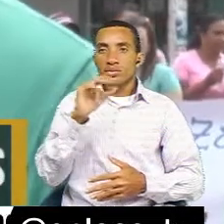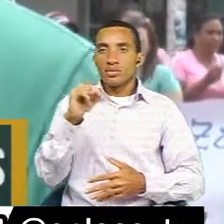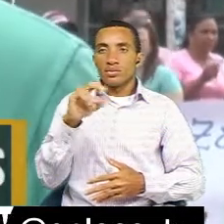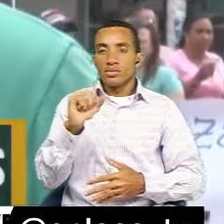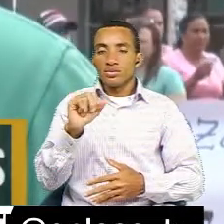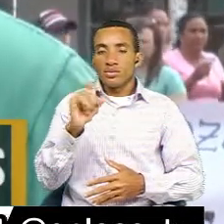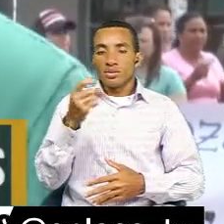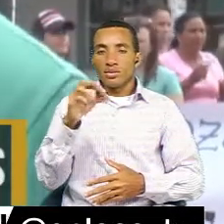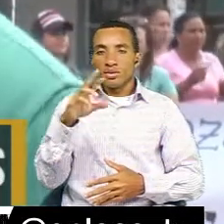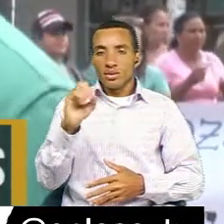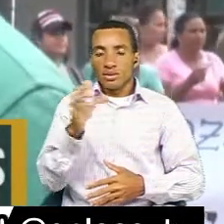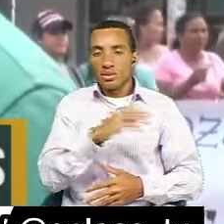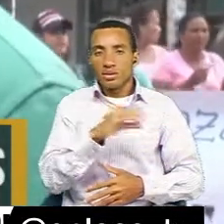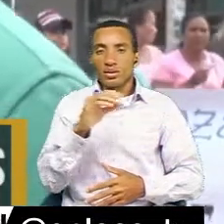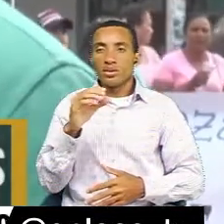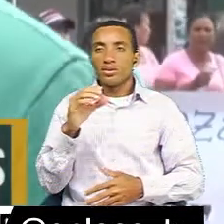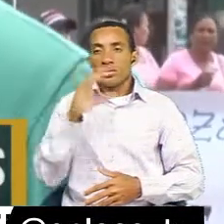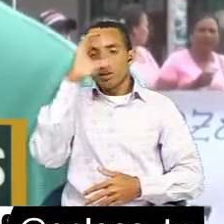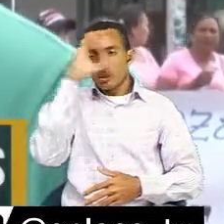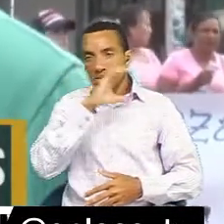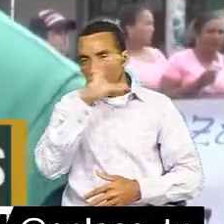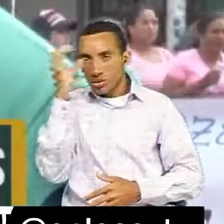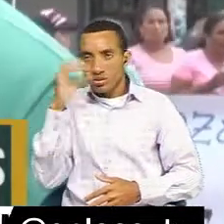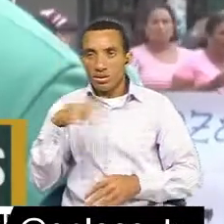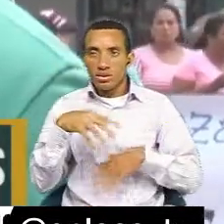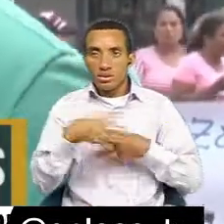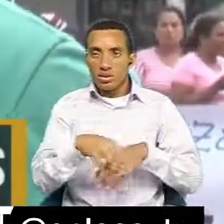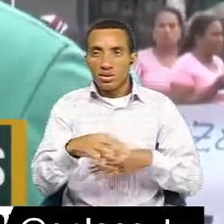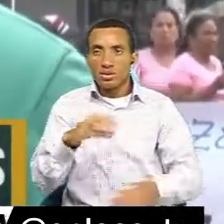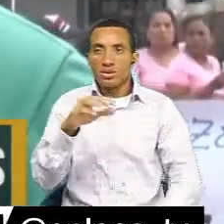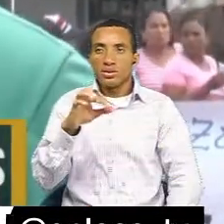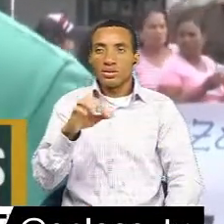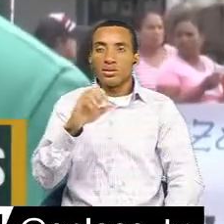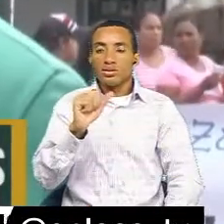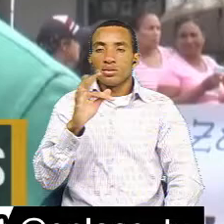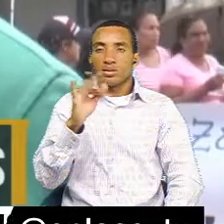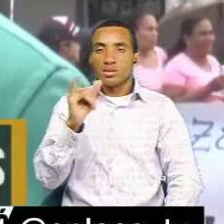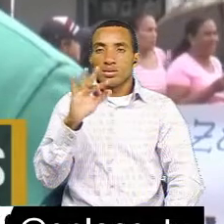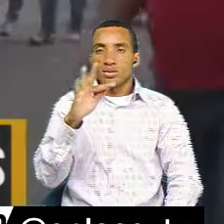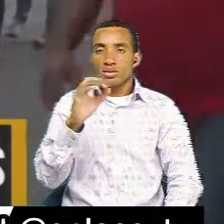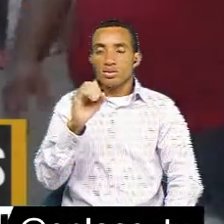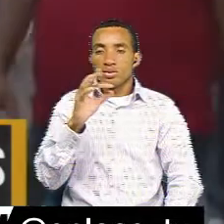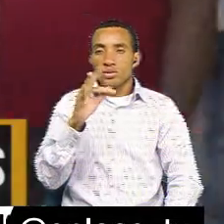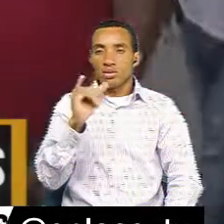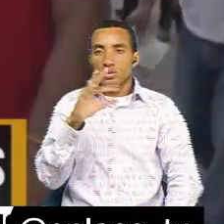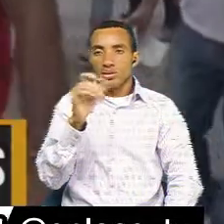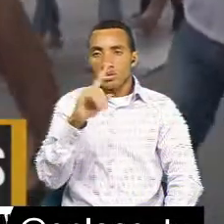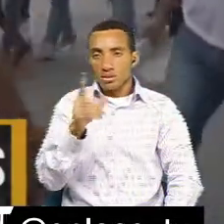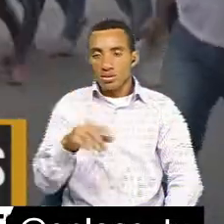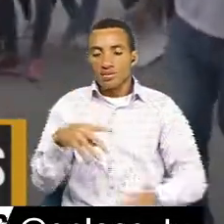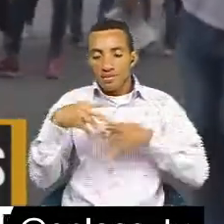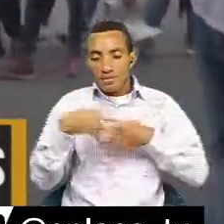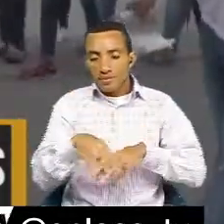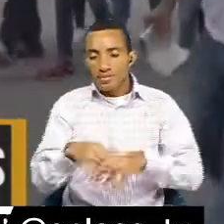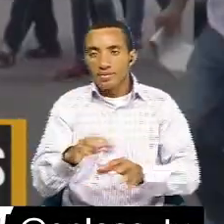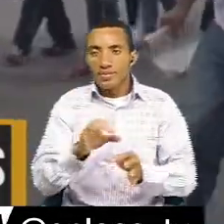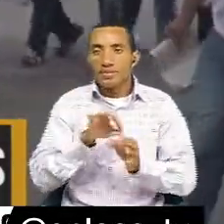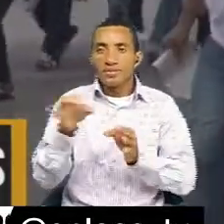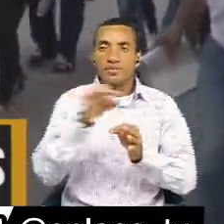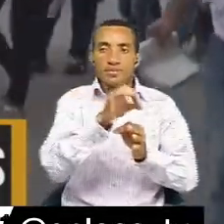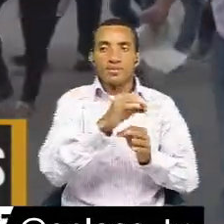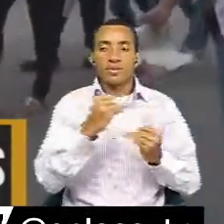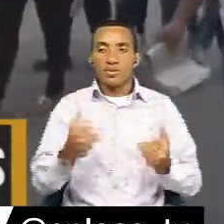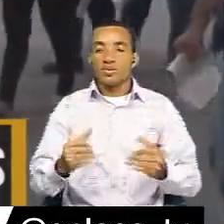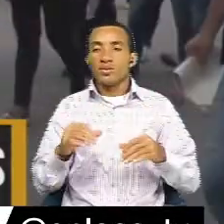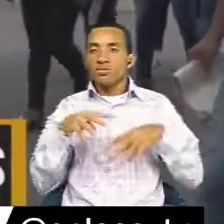llegó Sintracafaba, Marcha Patriótica, Congreso de los Pueblos. Y la marcha de los maestros se convirtió en una marcha del movimiento social y